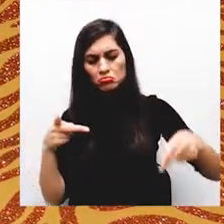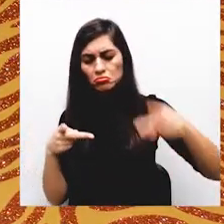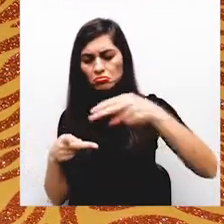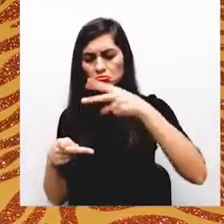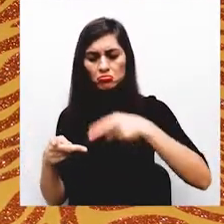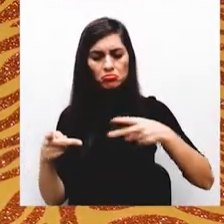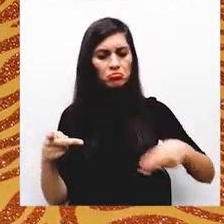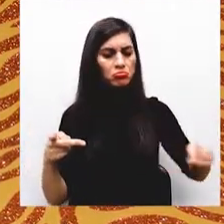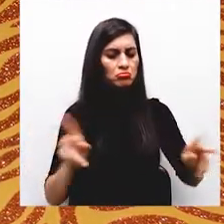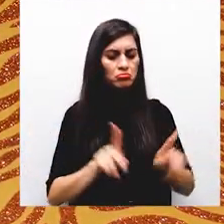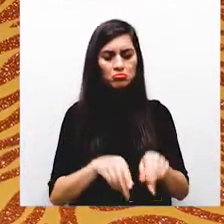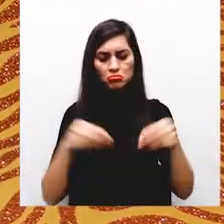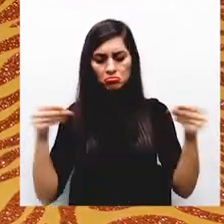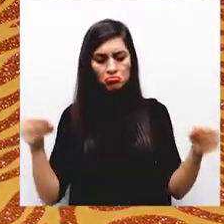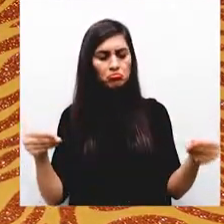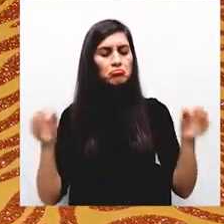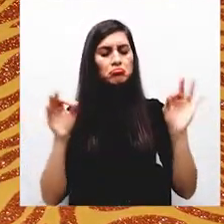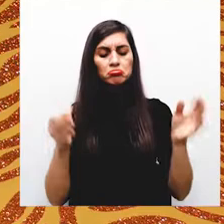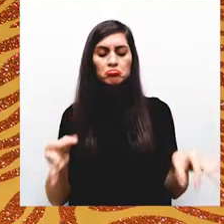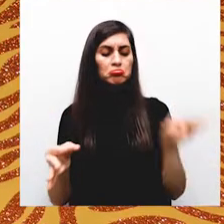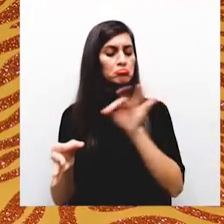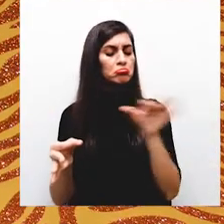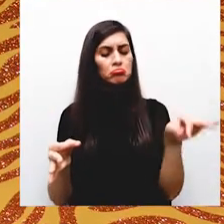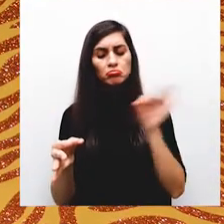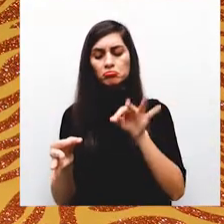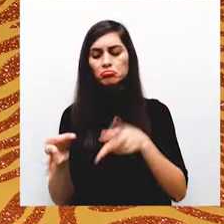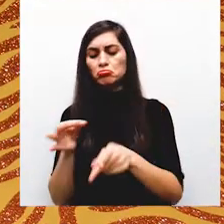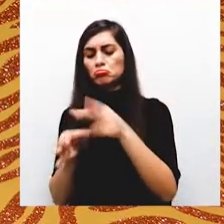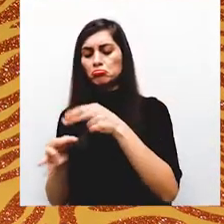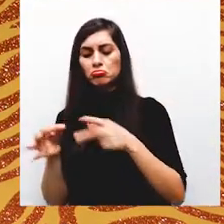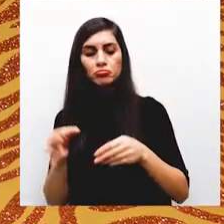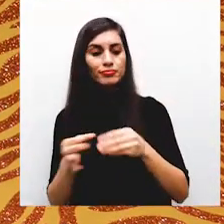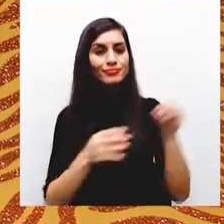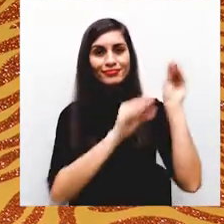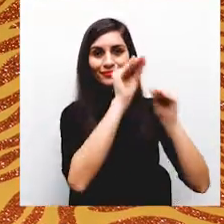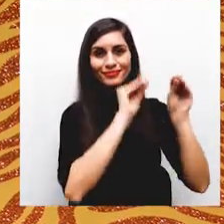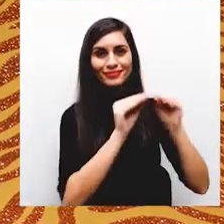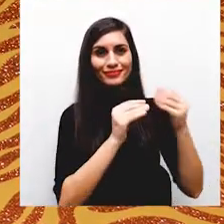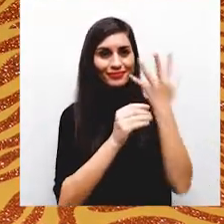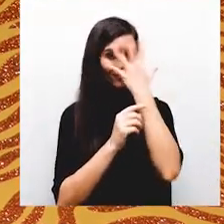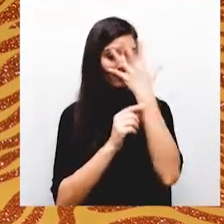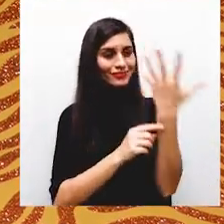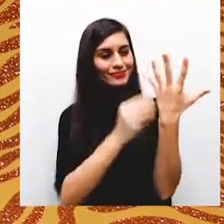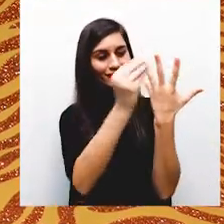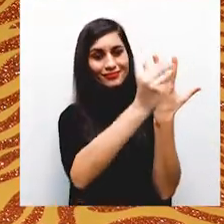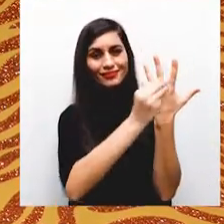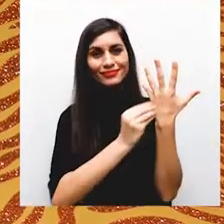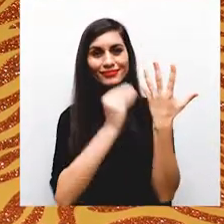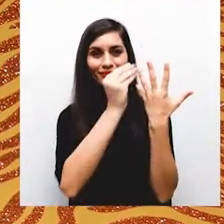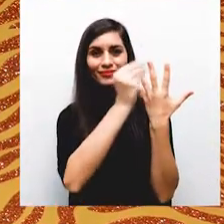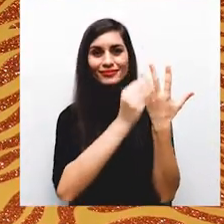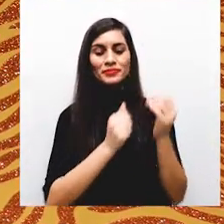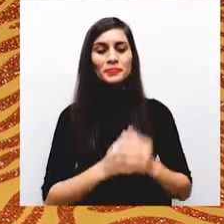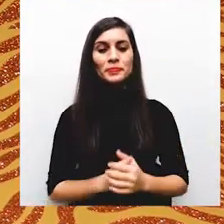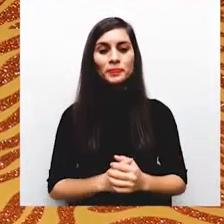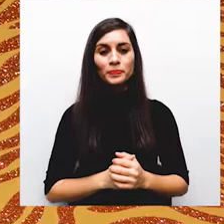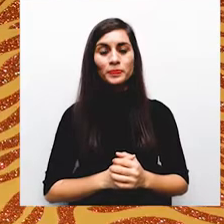periódicos si quieren o revistas. Cualquier material que nos ayude a decorar nuestra máscara.